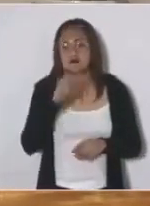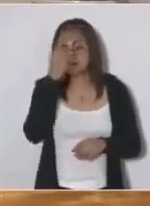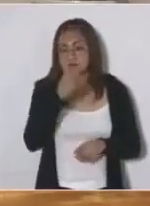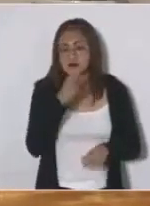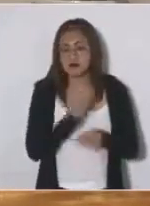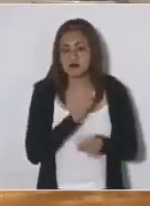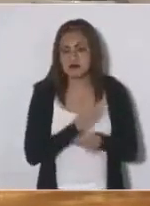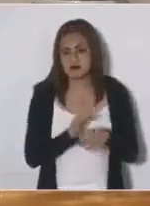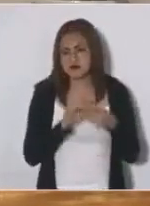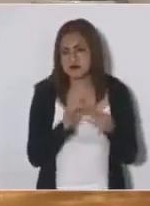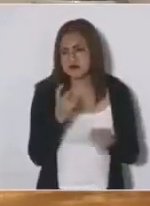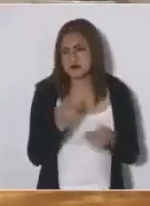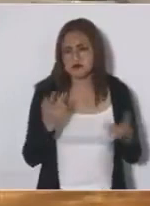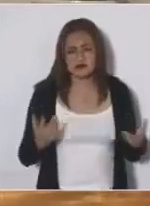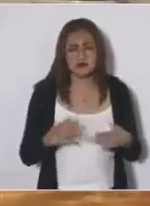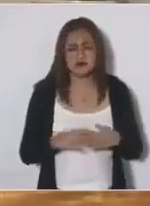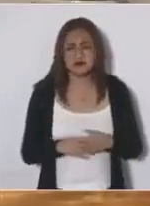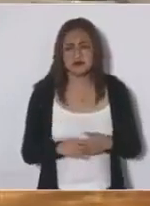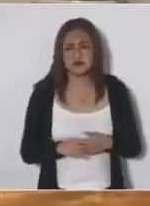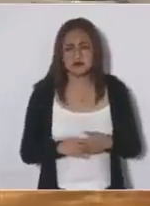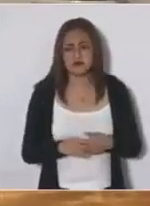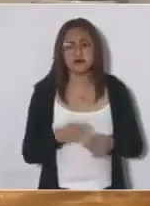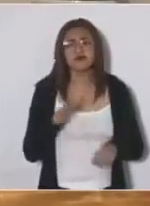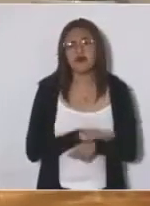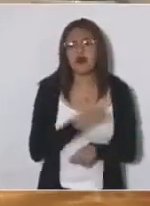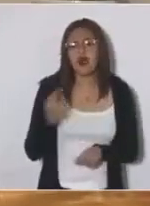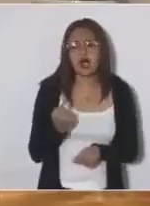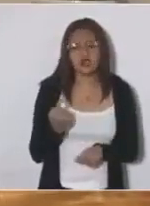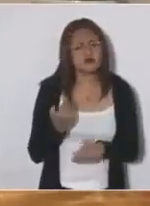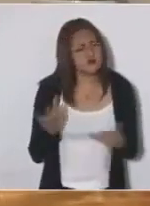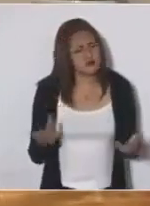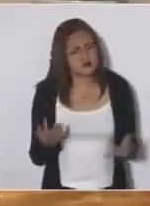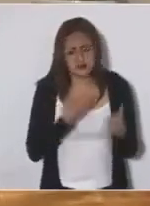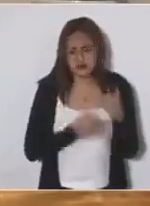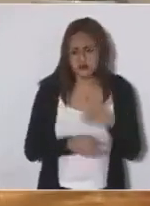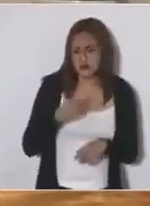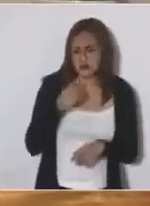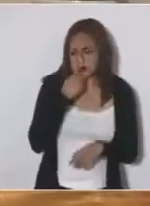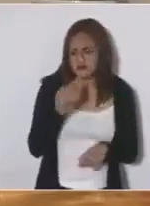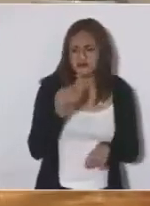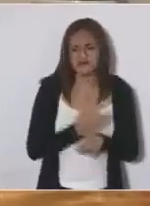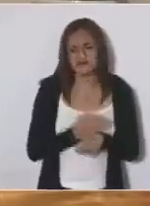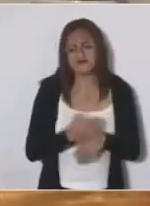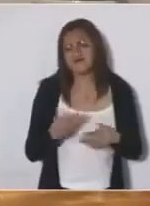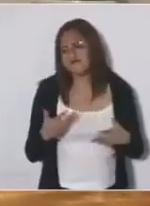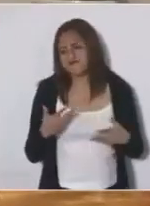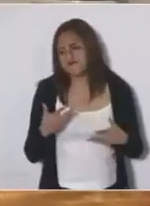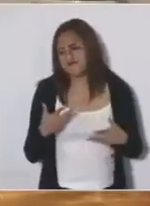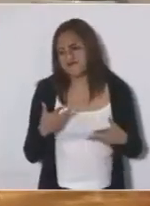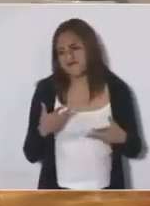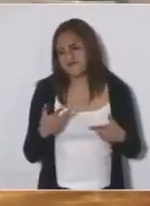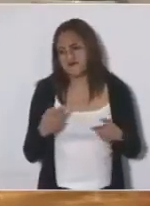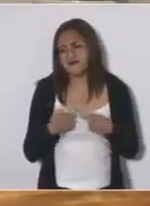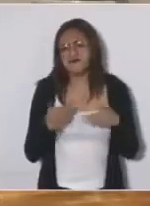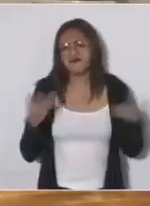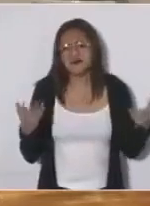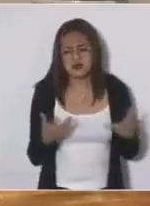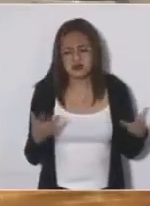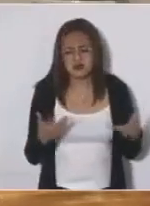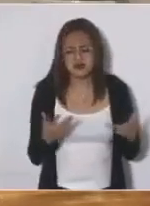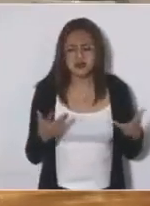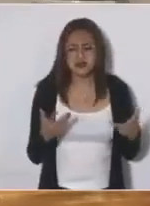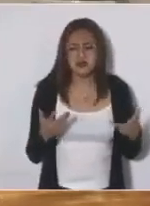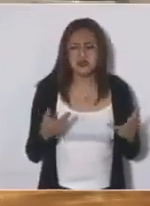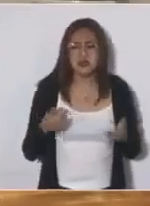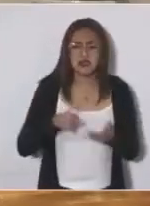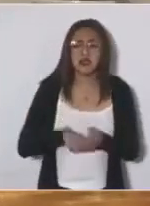ellos y es porque toda toda expresión manifestación que se hace en la calle